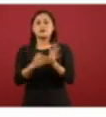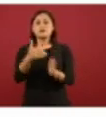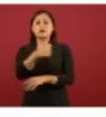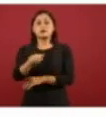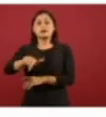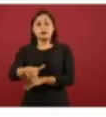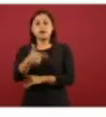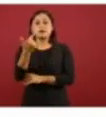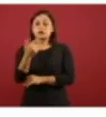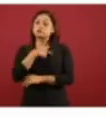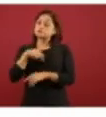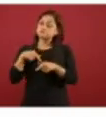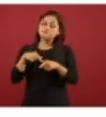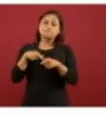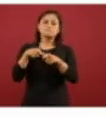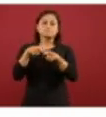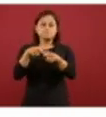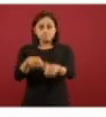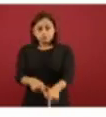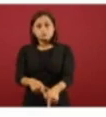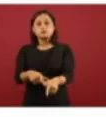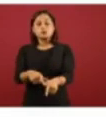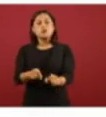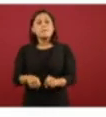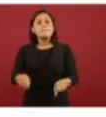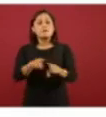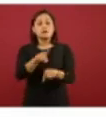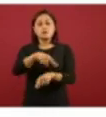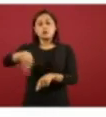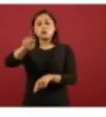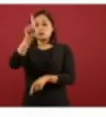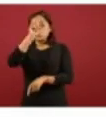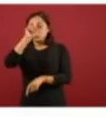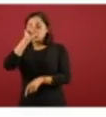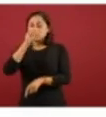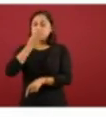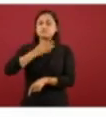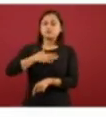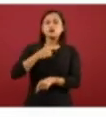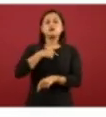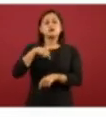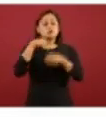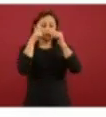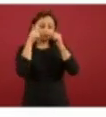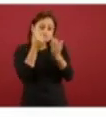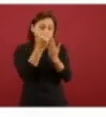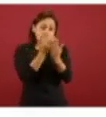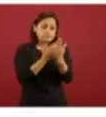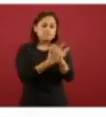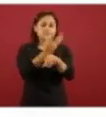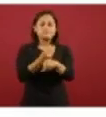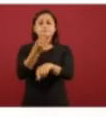129.612, y seguimos tomando muy en cuenta todas sus observaciones a la app y realizando las